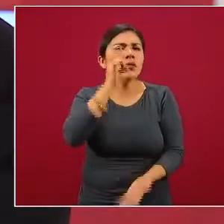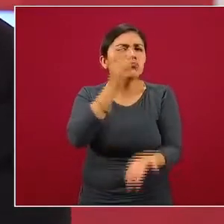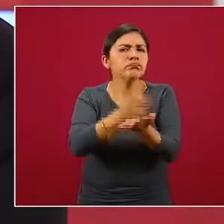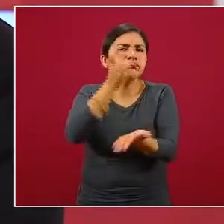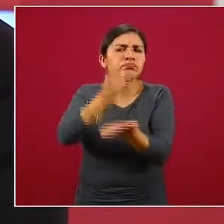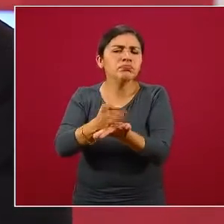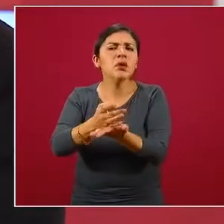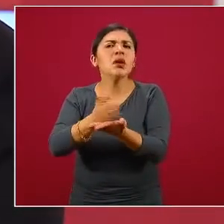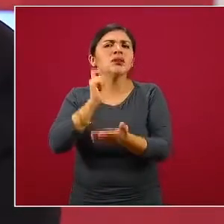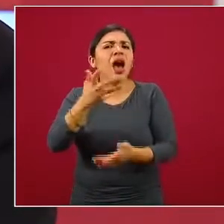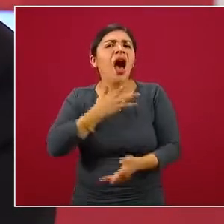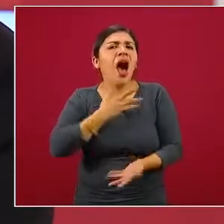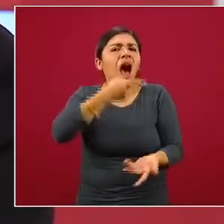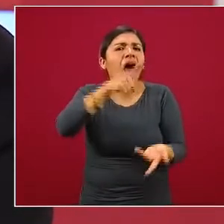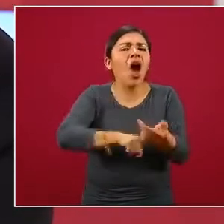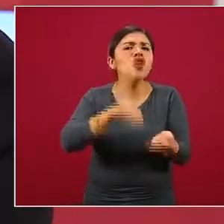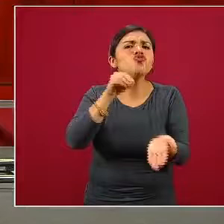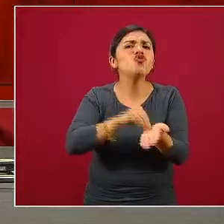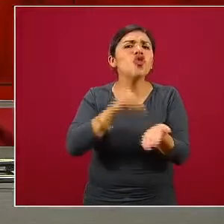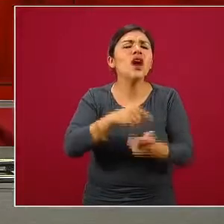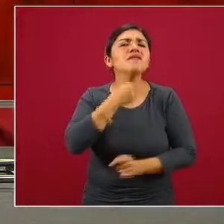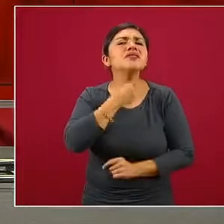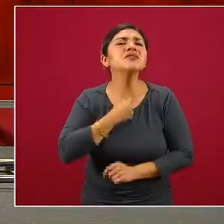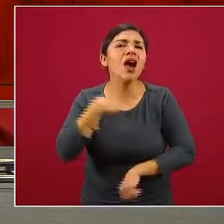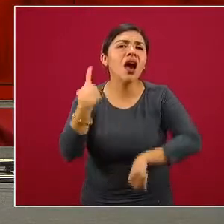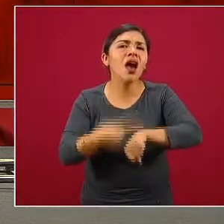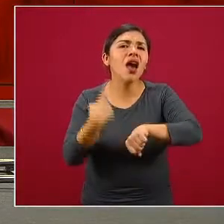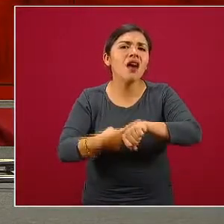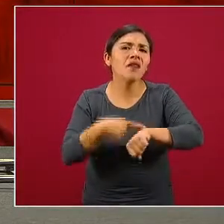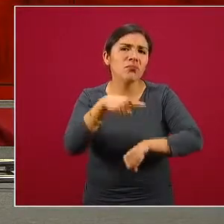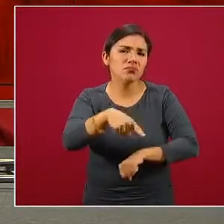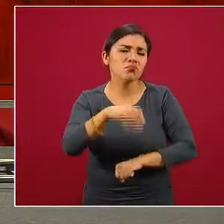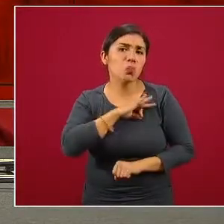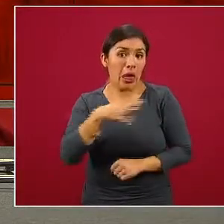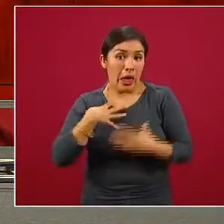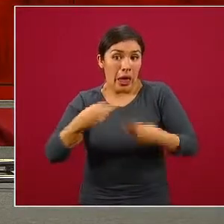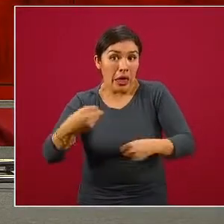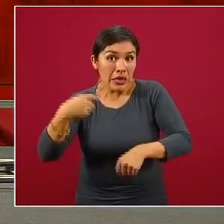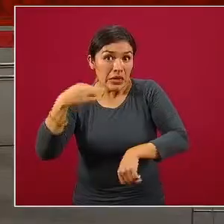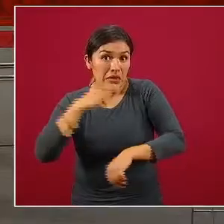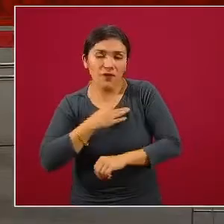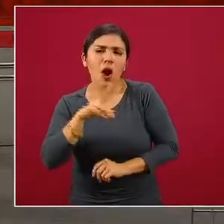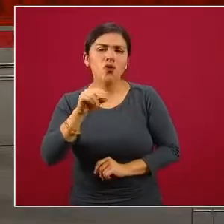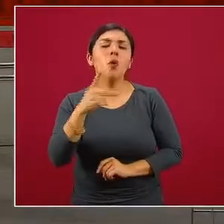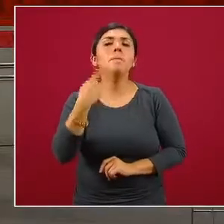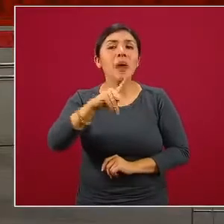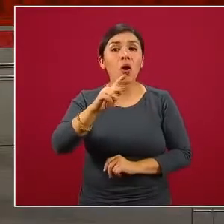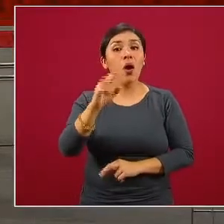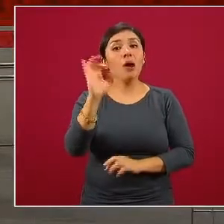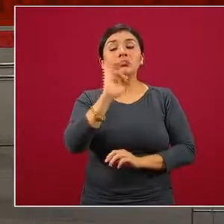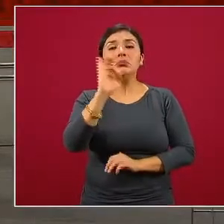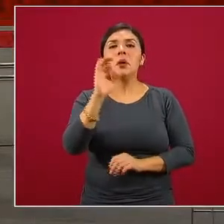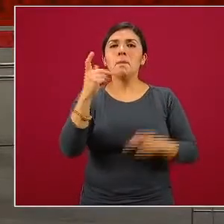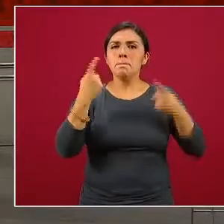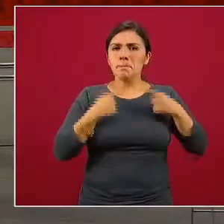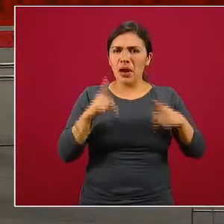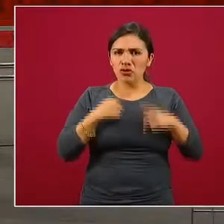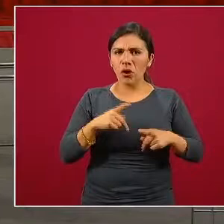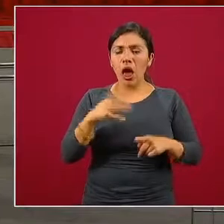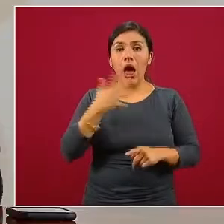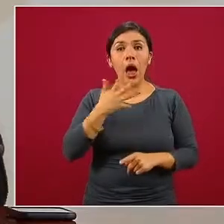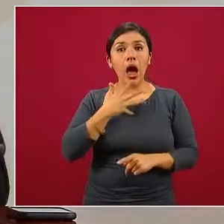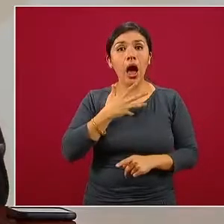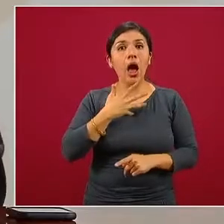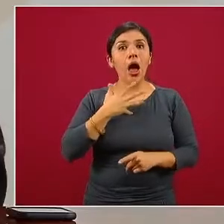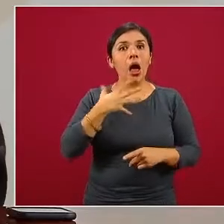todavía trazas de virus que no necesariamente significan capacidad infectante. Lo que sí es recaída es que la persona pudiera tener sobre todo